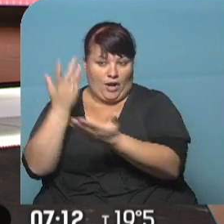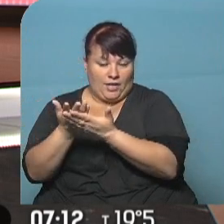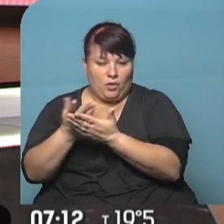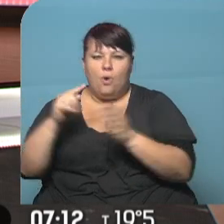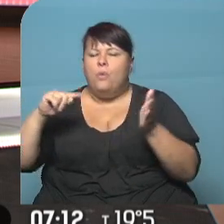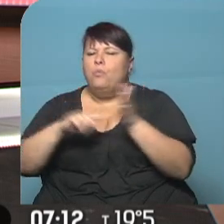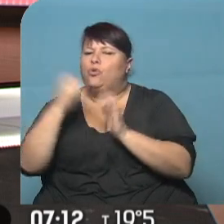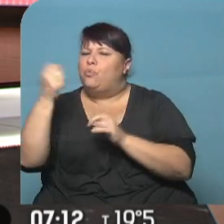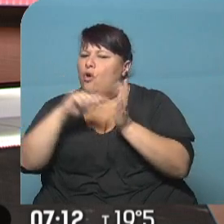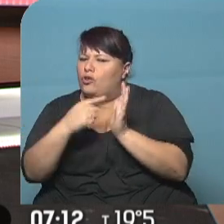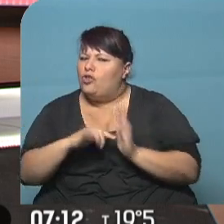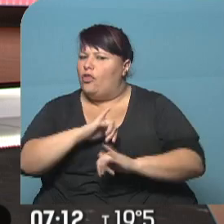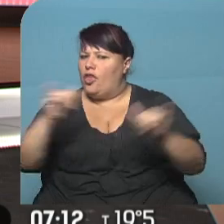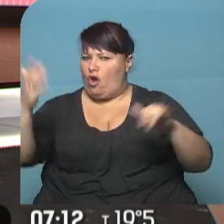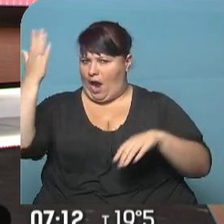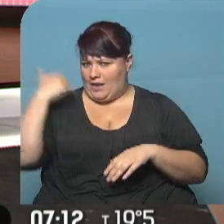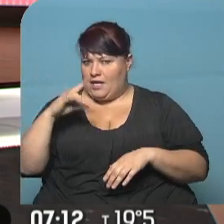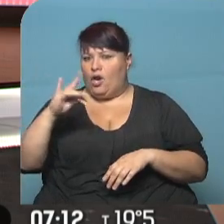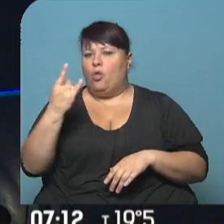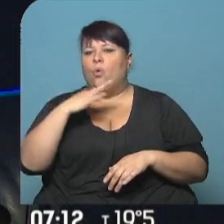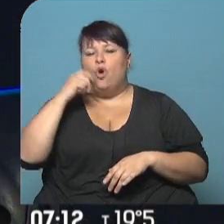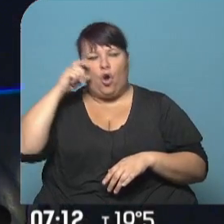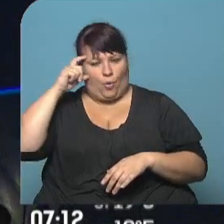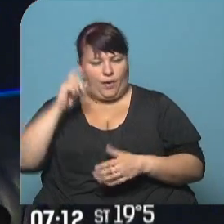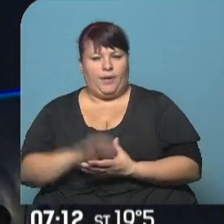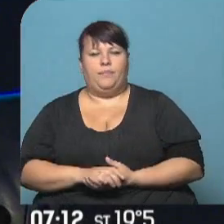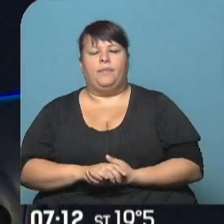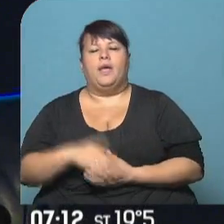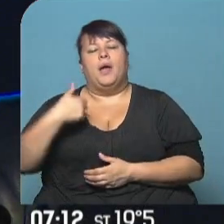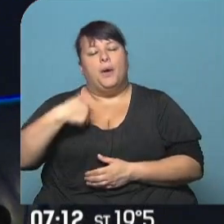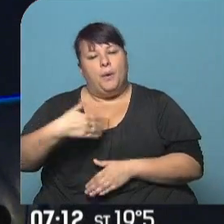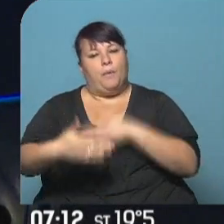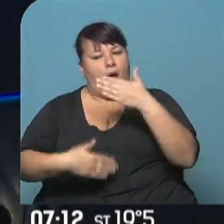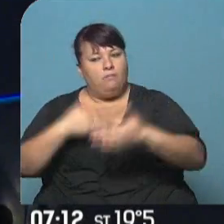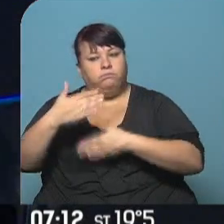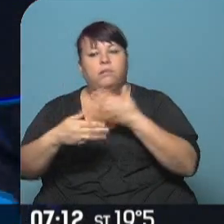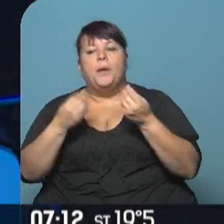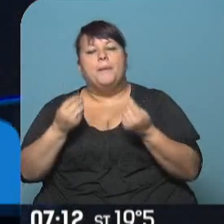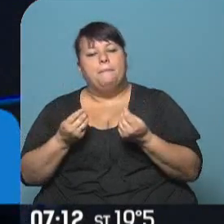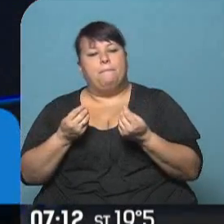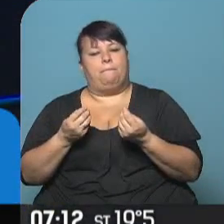Puntos centrales de lo anunciado ayer por Dujovne. Vamos a dar pasos para